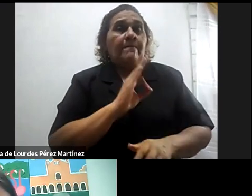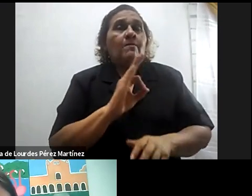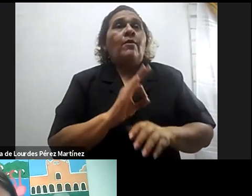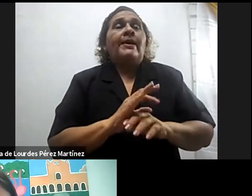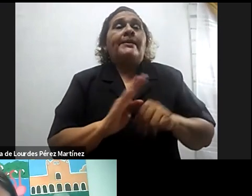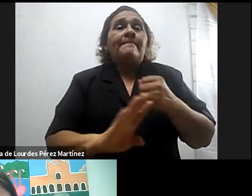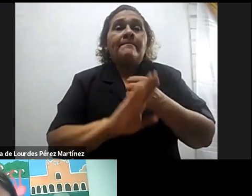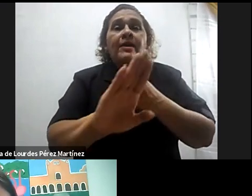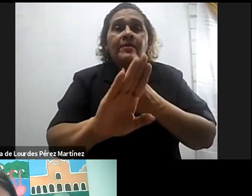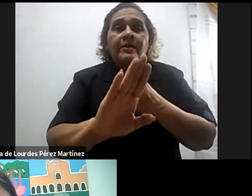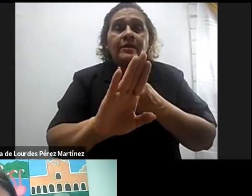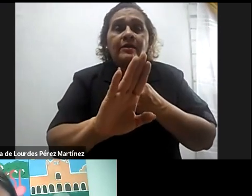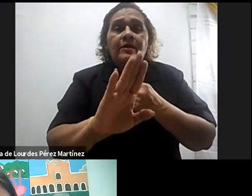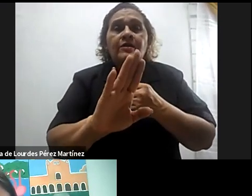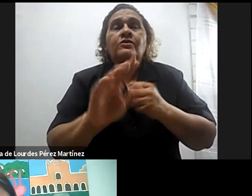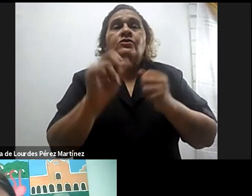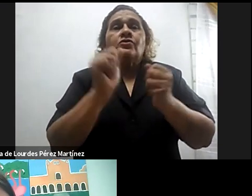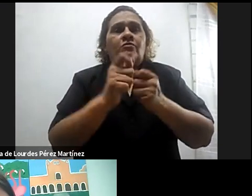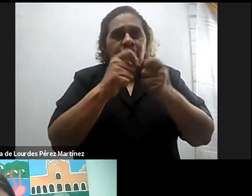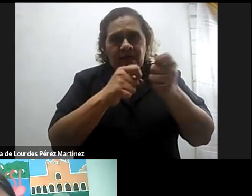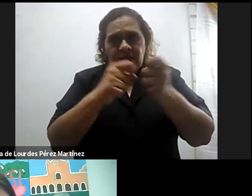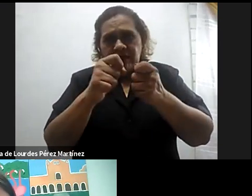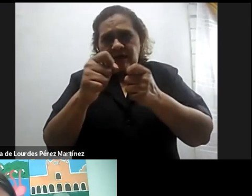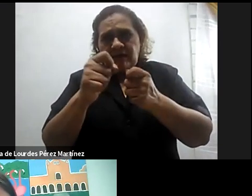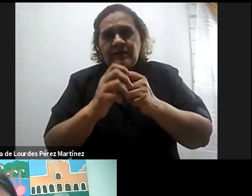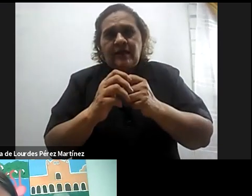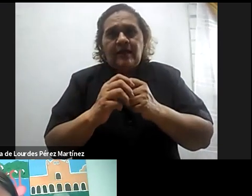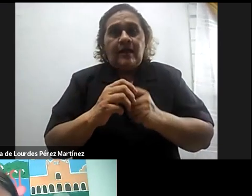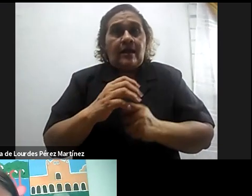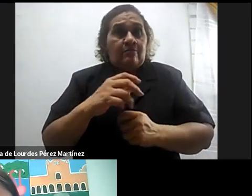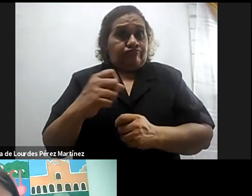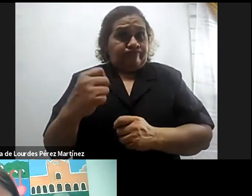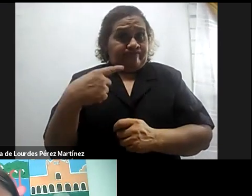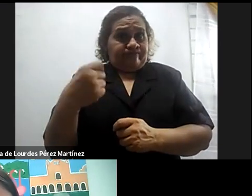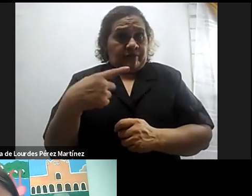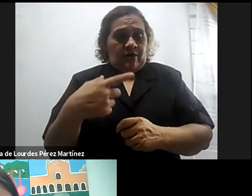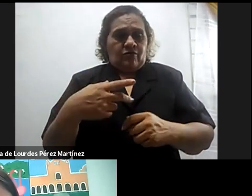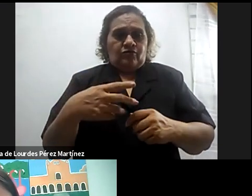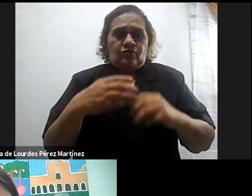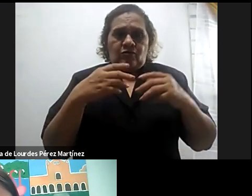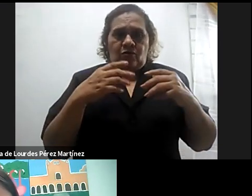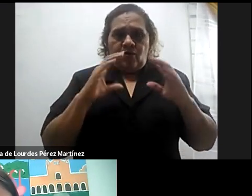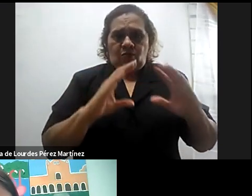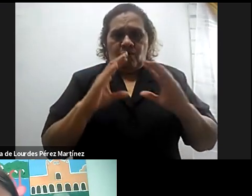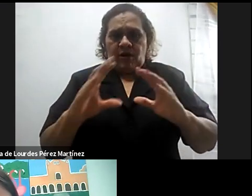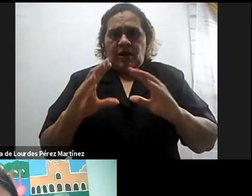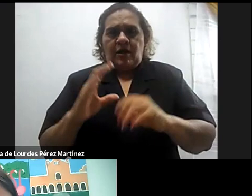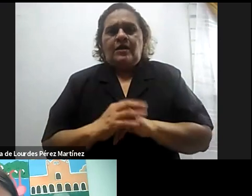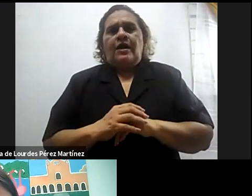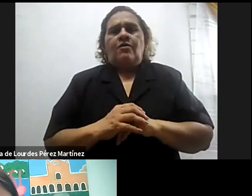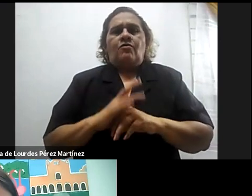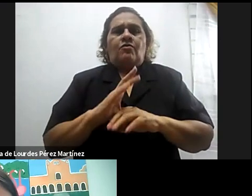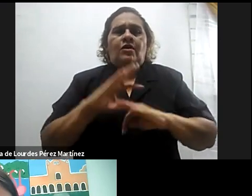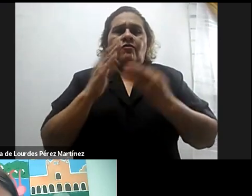100% con estrategias de autocuidado, o sea, el lavado, el corte de uñas, la observación del pie, se